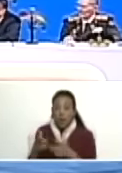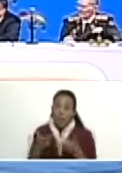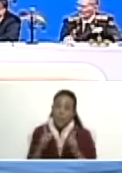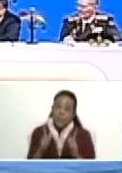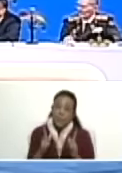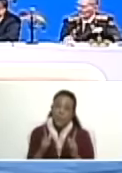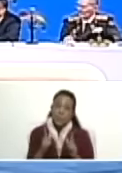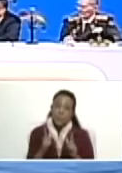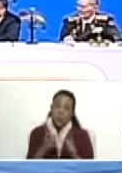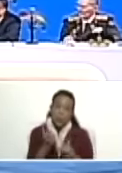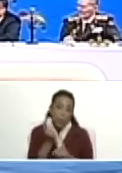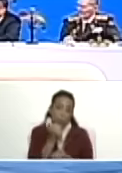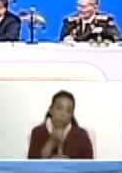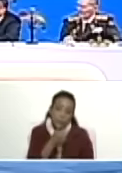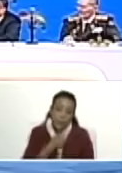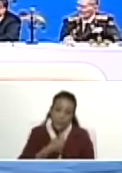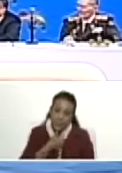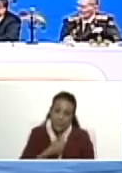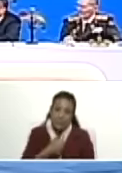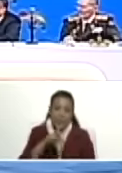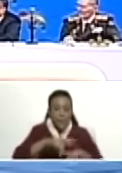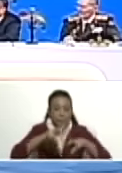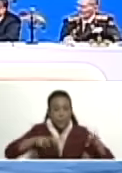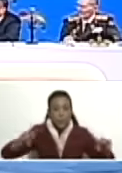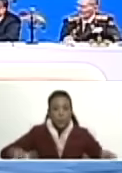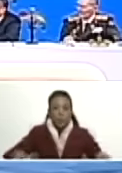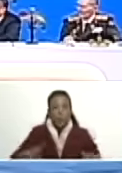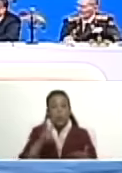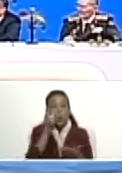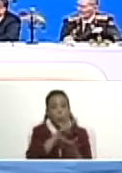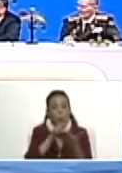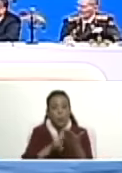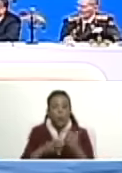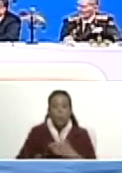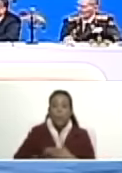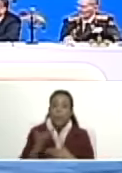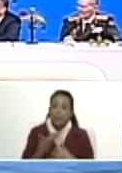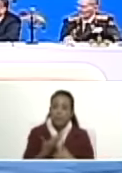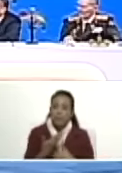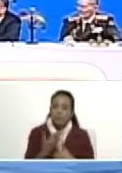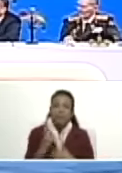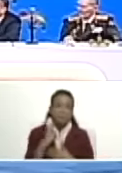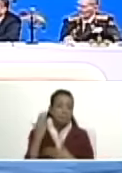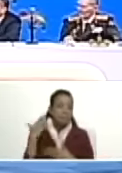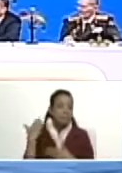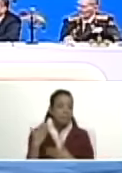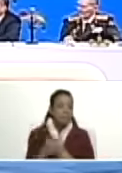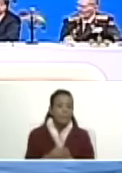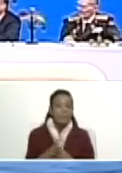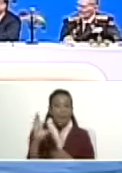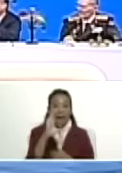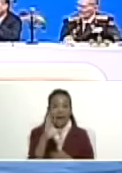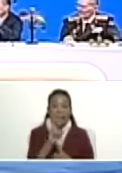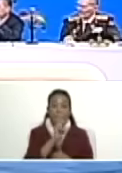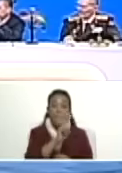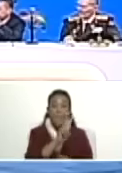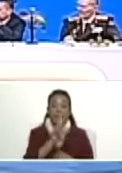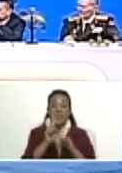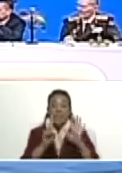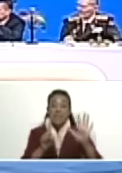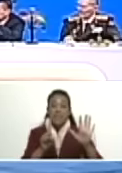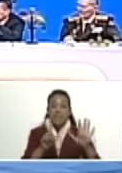y no abuso de su paciencia, la voy a leer porque es muy importante. Caracas, 26